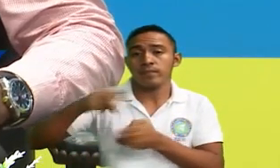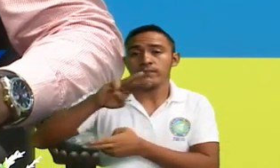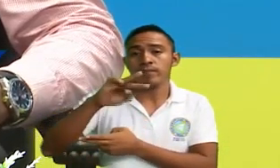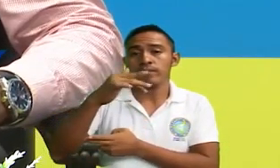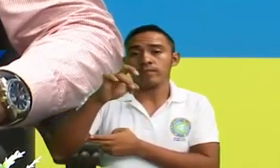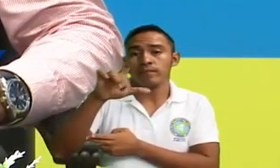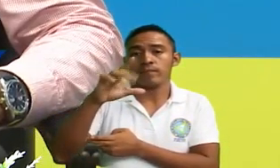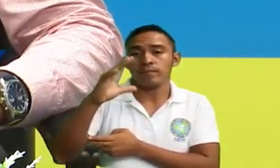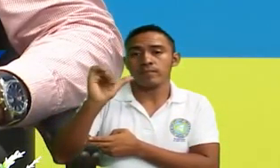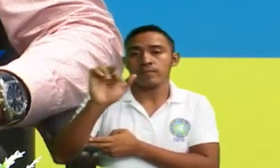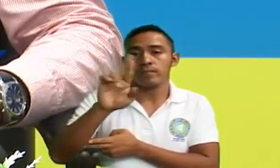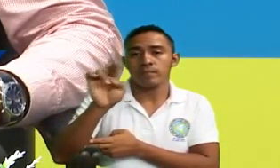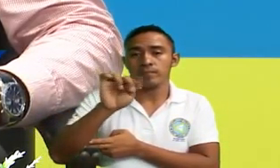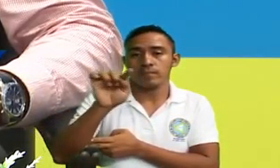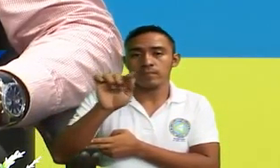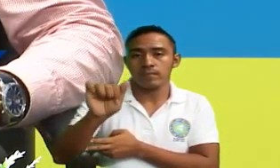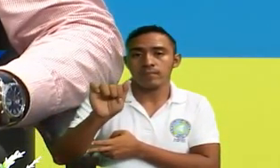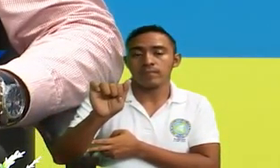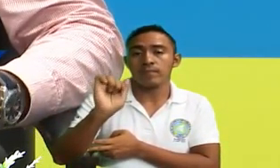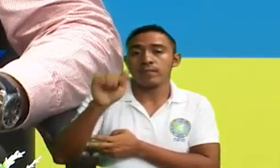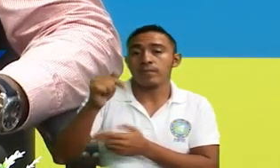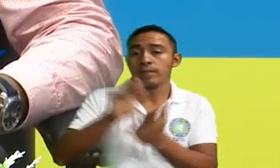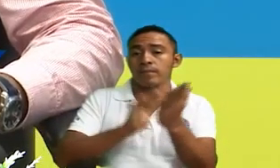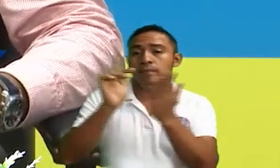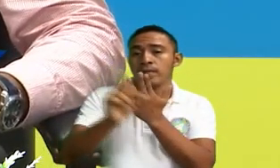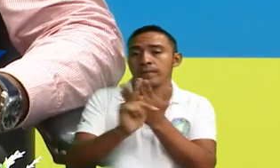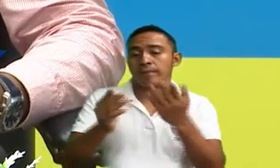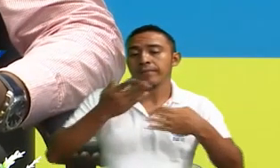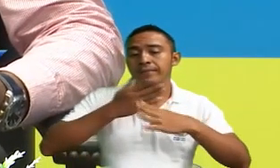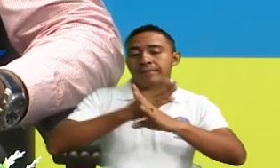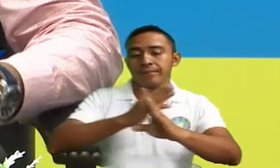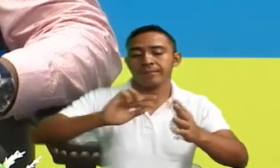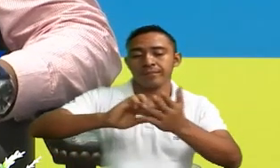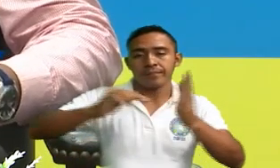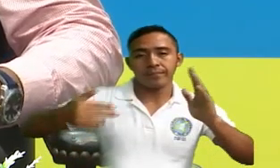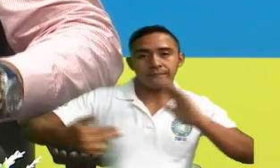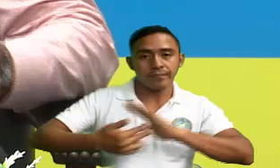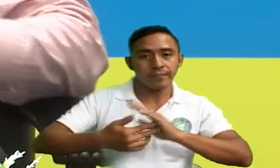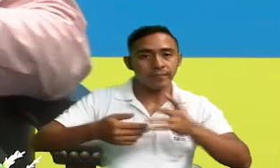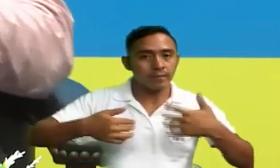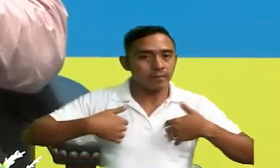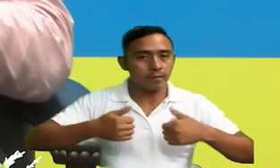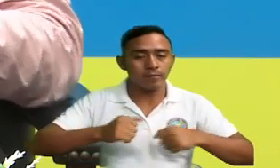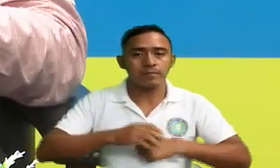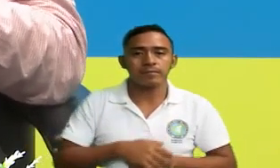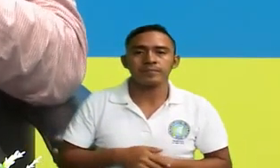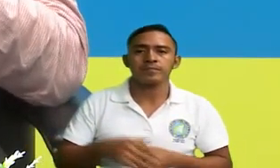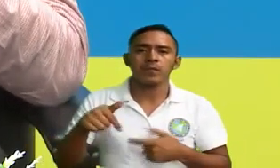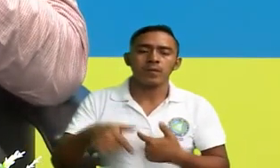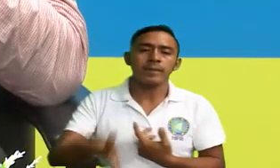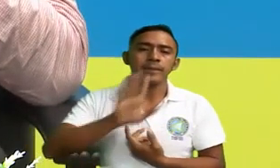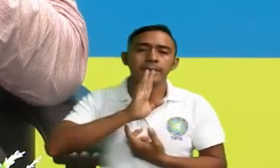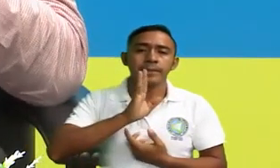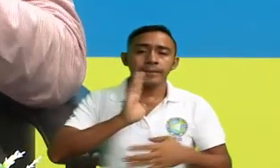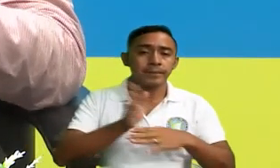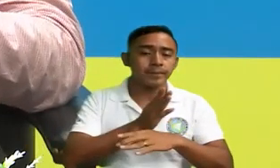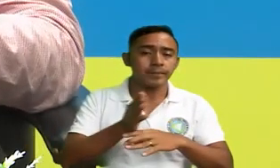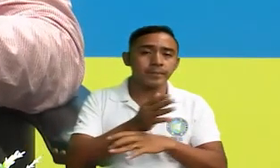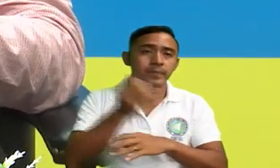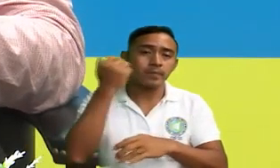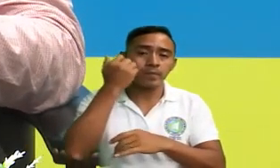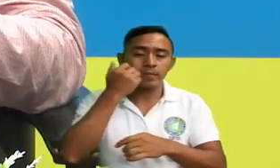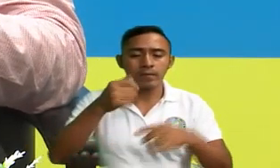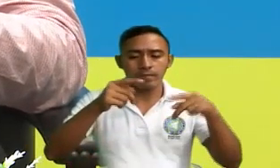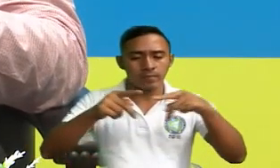doy la bienvenida a su programa Prevenir es Salud. Un programa donde estamos conversando sobre los diferentes padecimientos que afectan a la